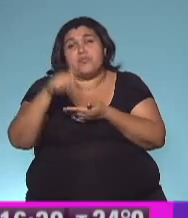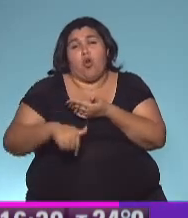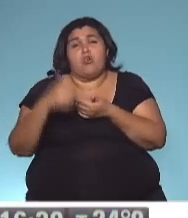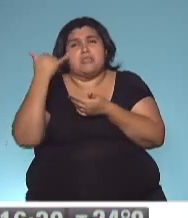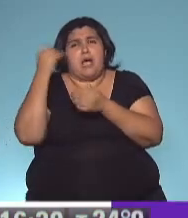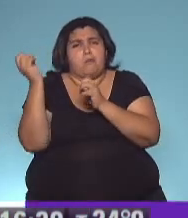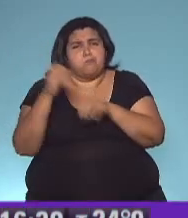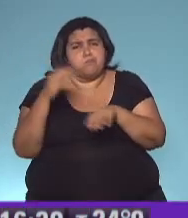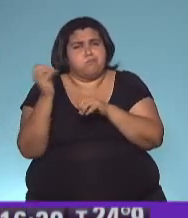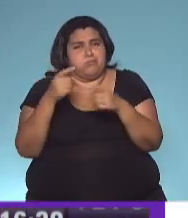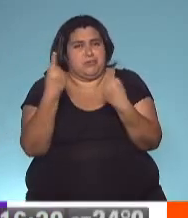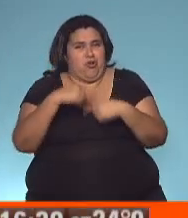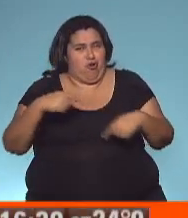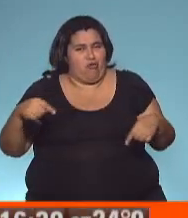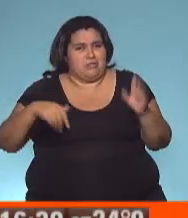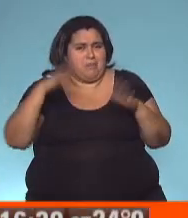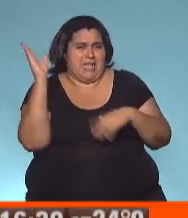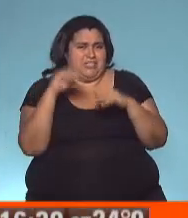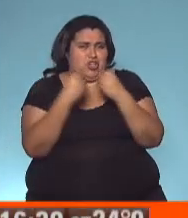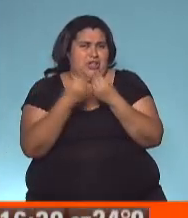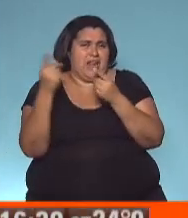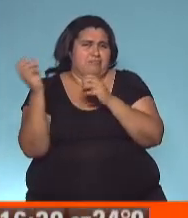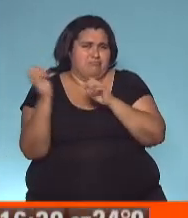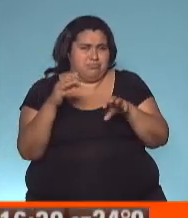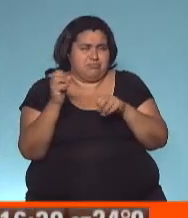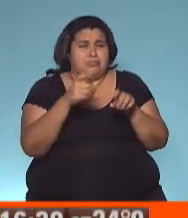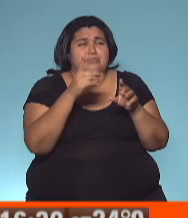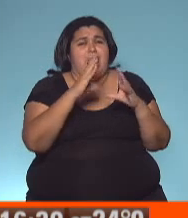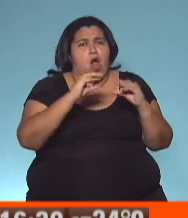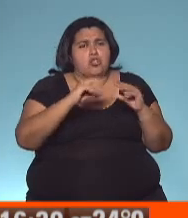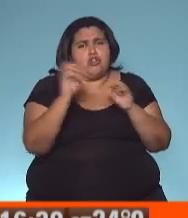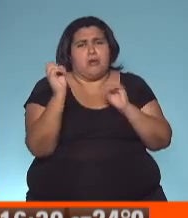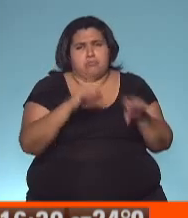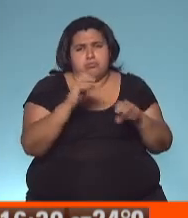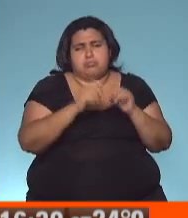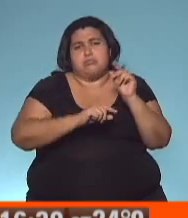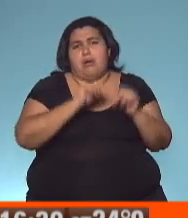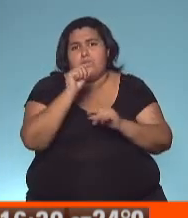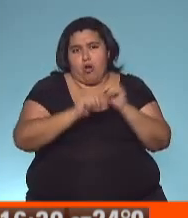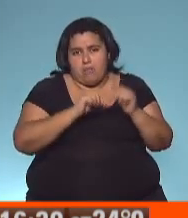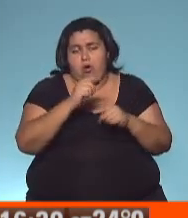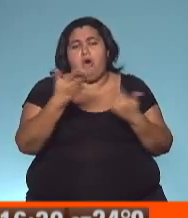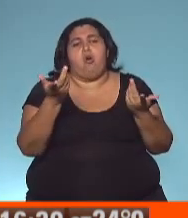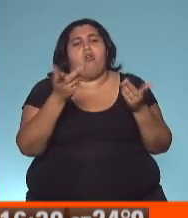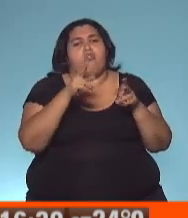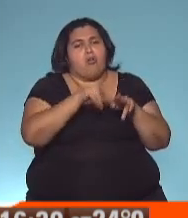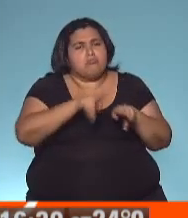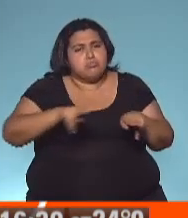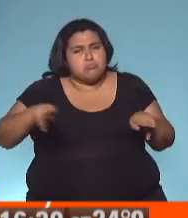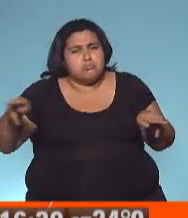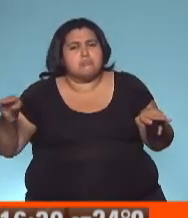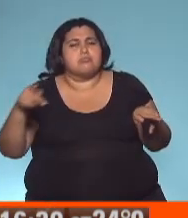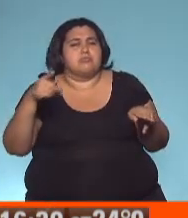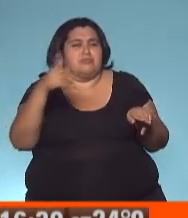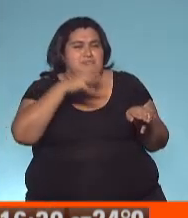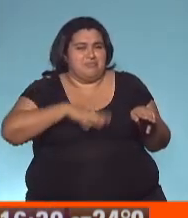casi la totalidad de las camas y los colchones estaban llegando porque me están mandando fotos de ahí, Rubén Mochela,